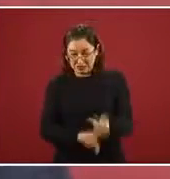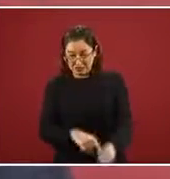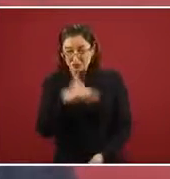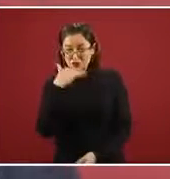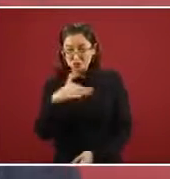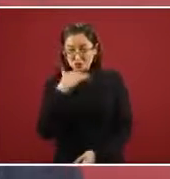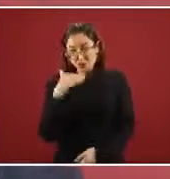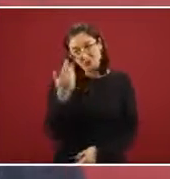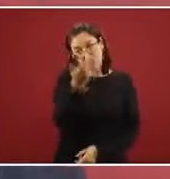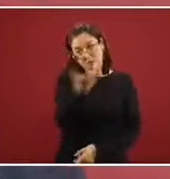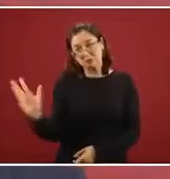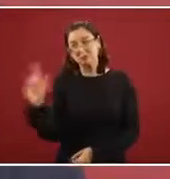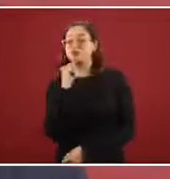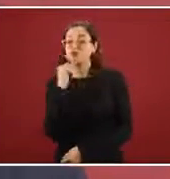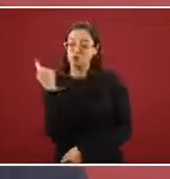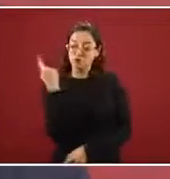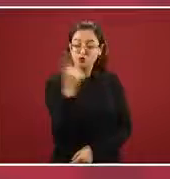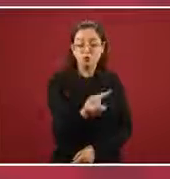corrupción.